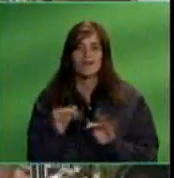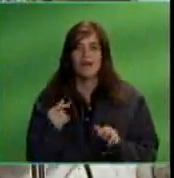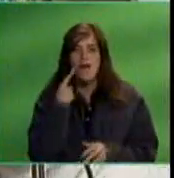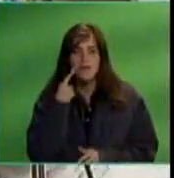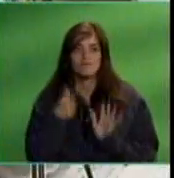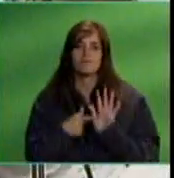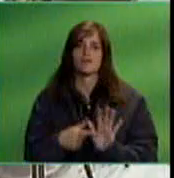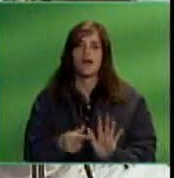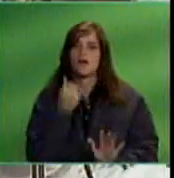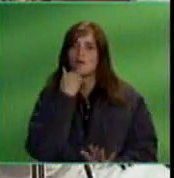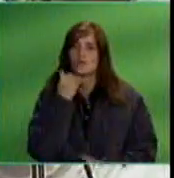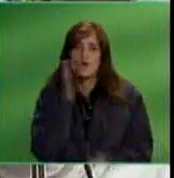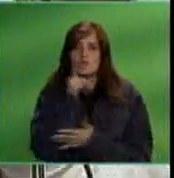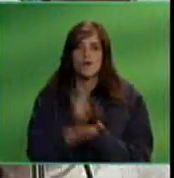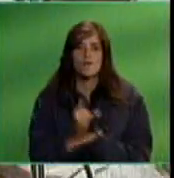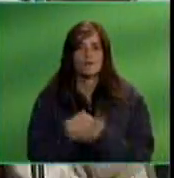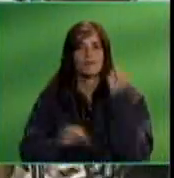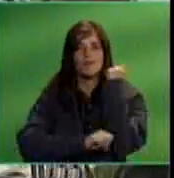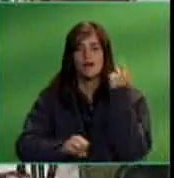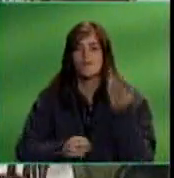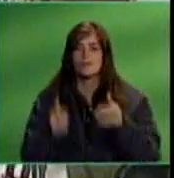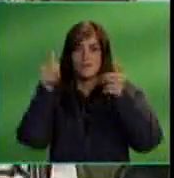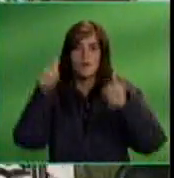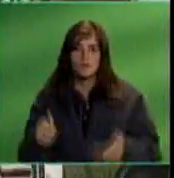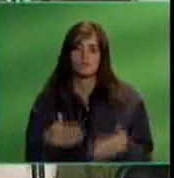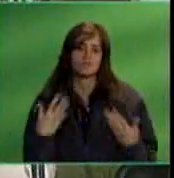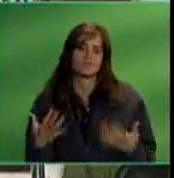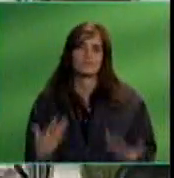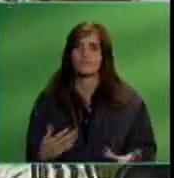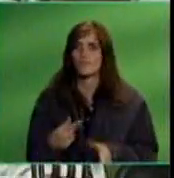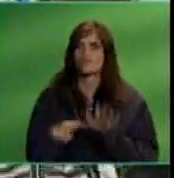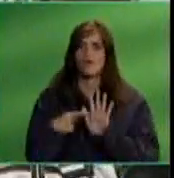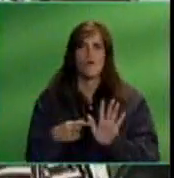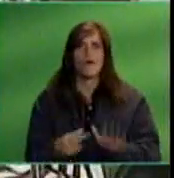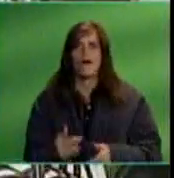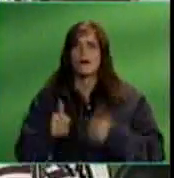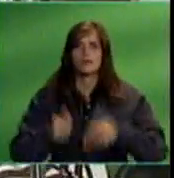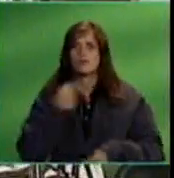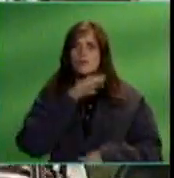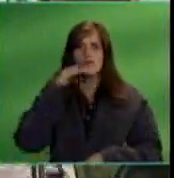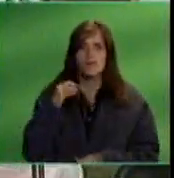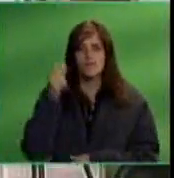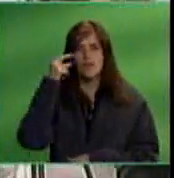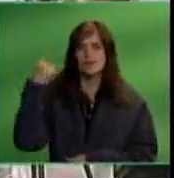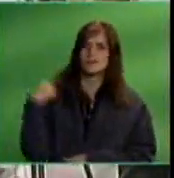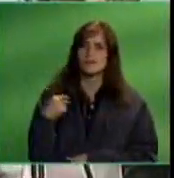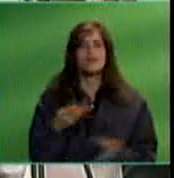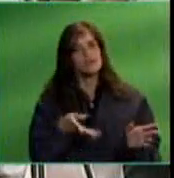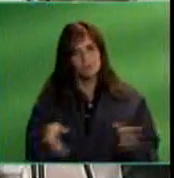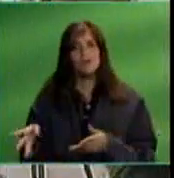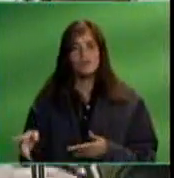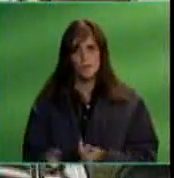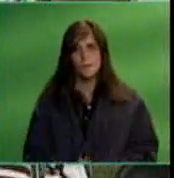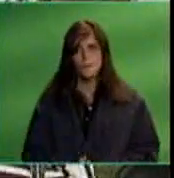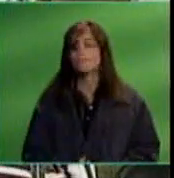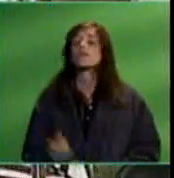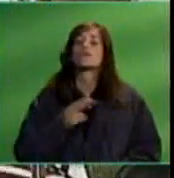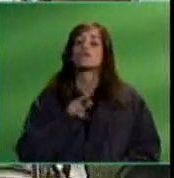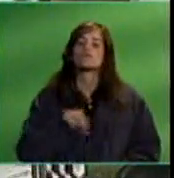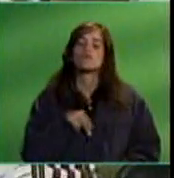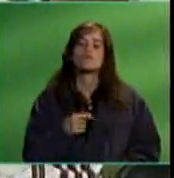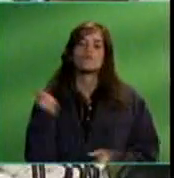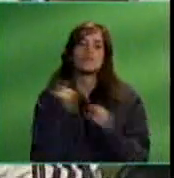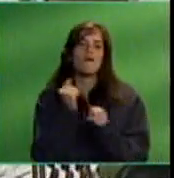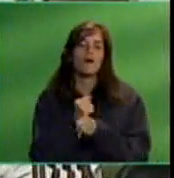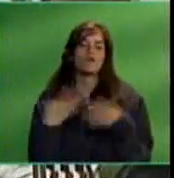por su propio peso de las pobres láminas que presentó el candidato perdedor el día de ayer Así que los invitamos vamos a